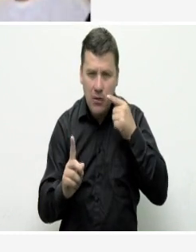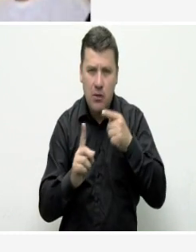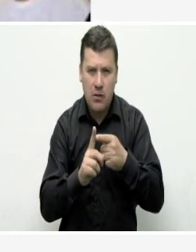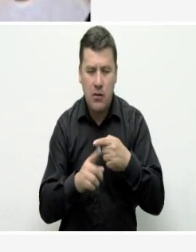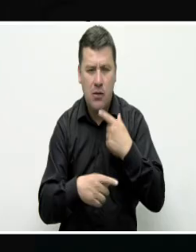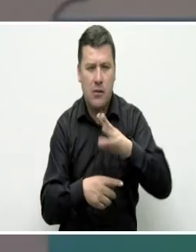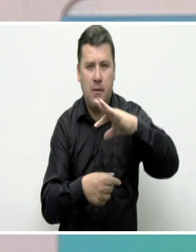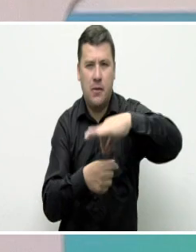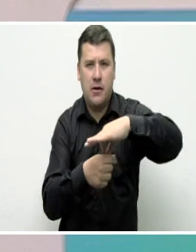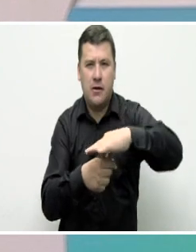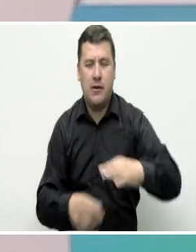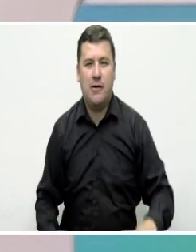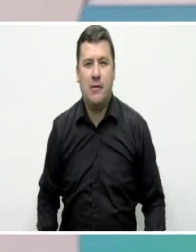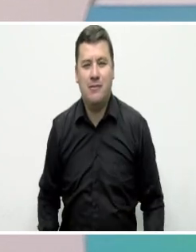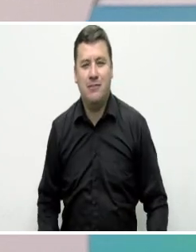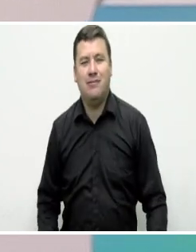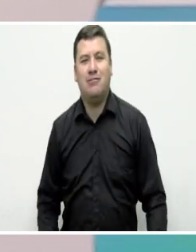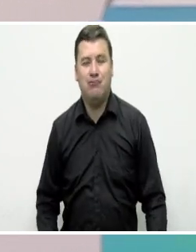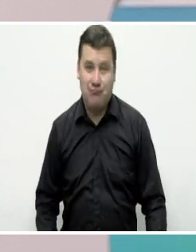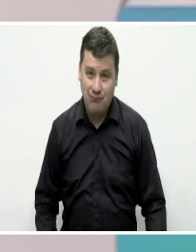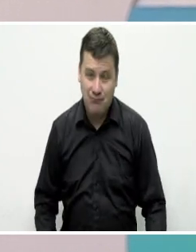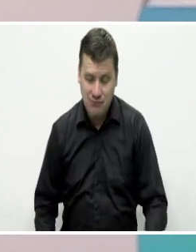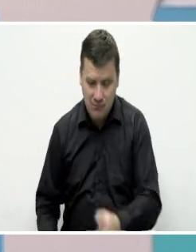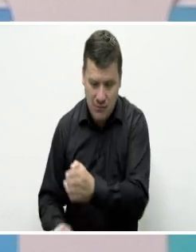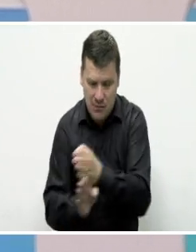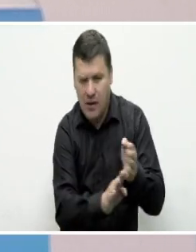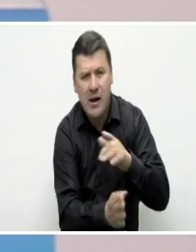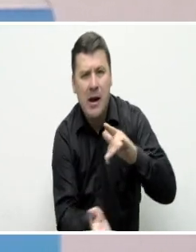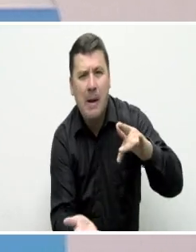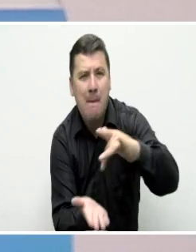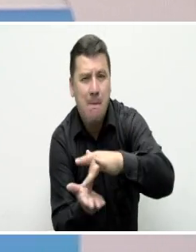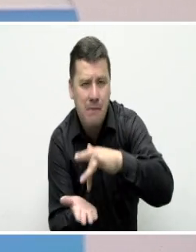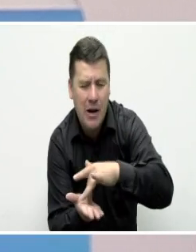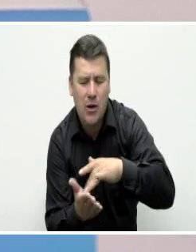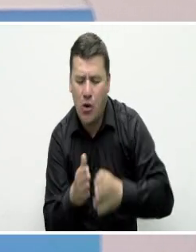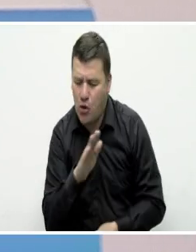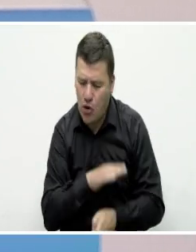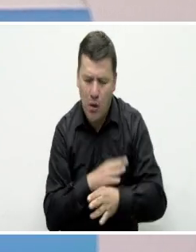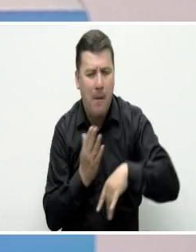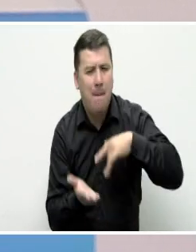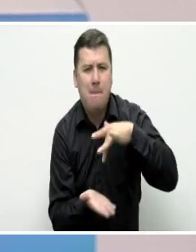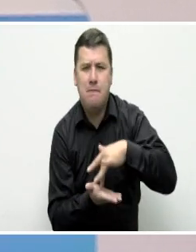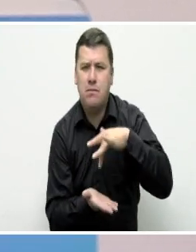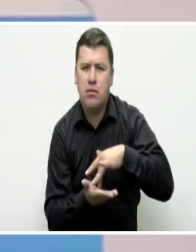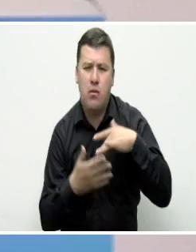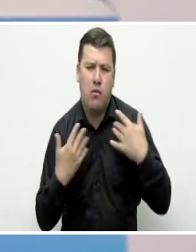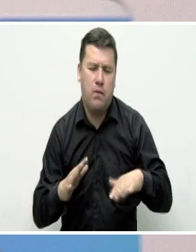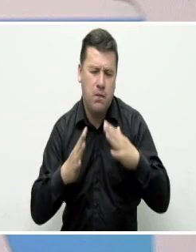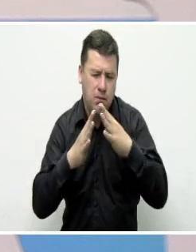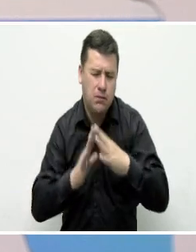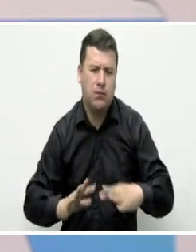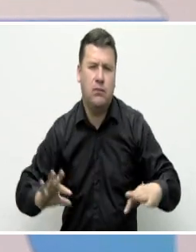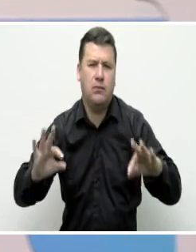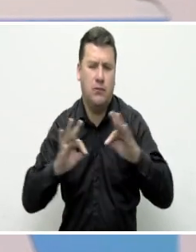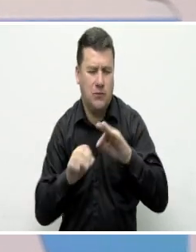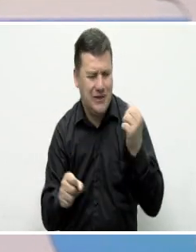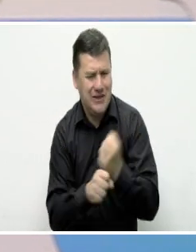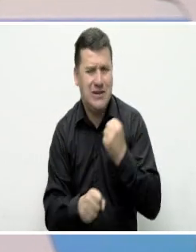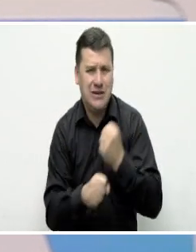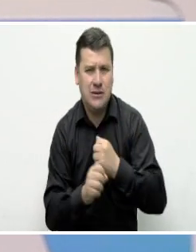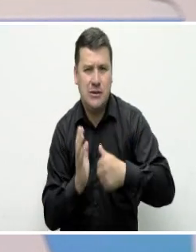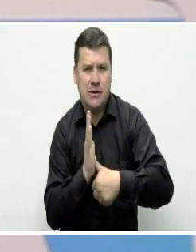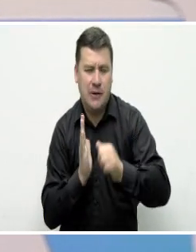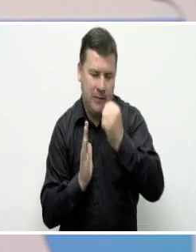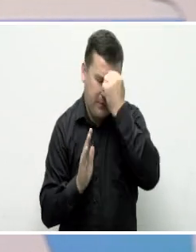pasadas elecciones. La participación es y seguirá siendo algo prioritario en la labor de la